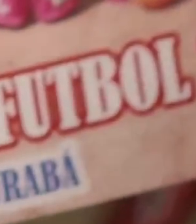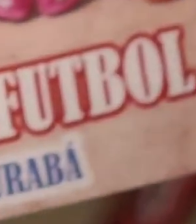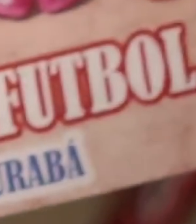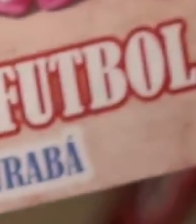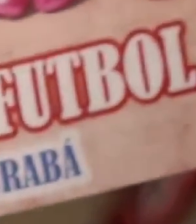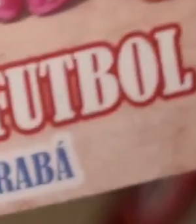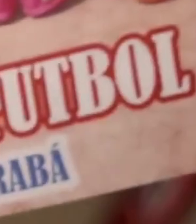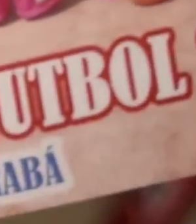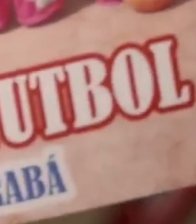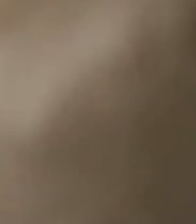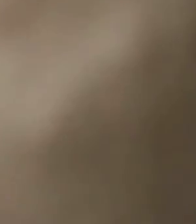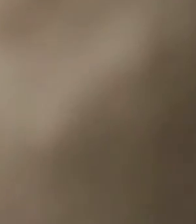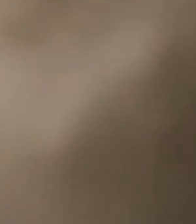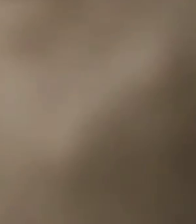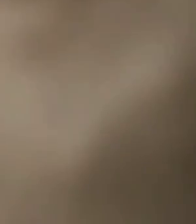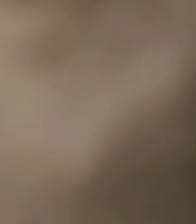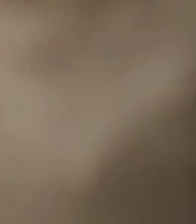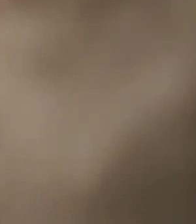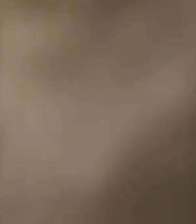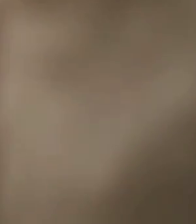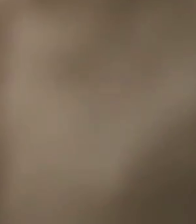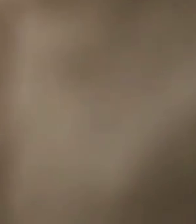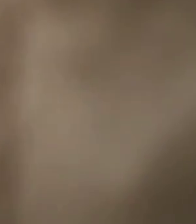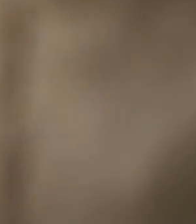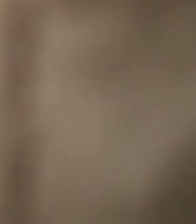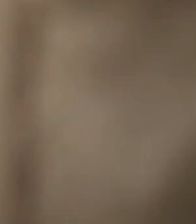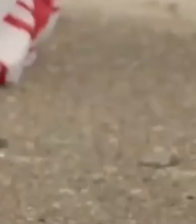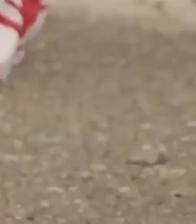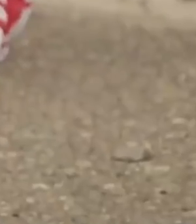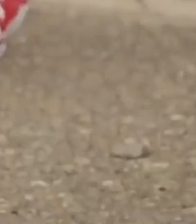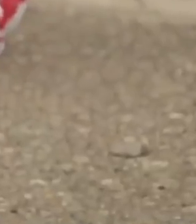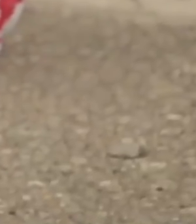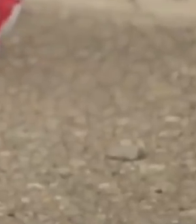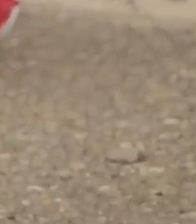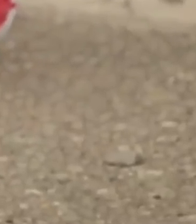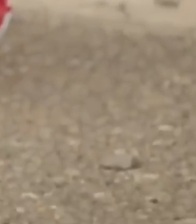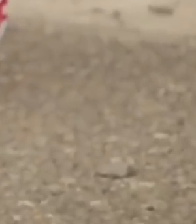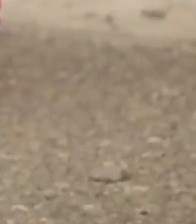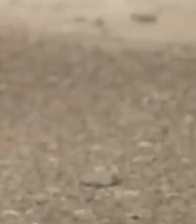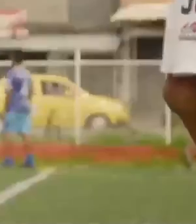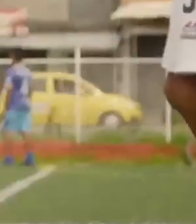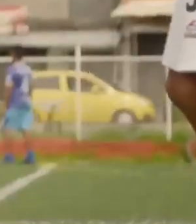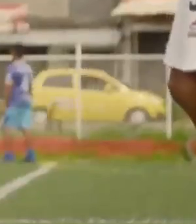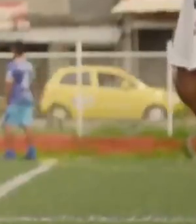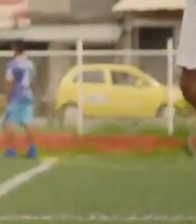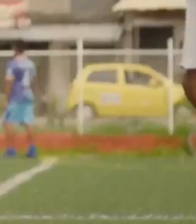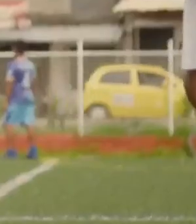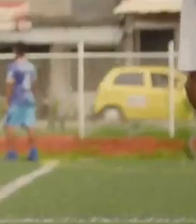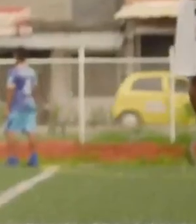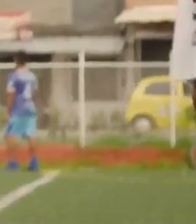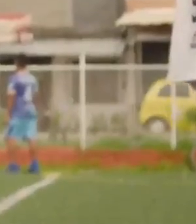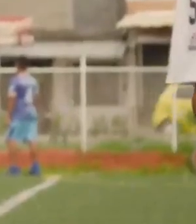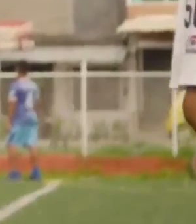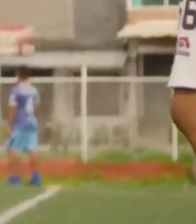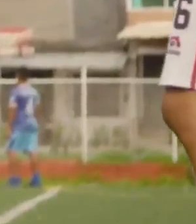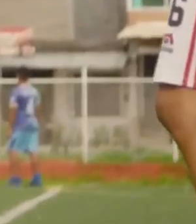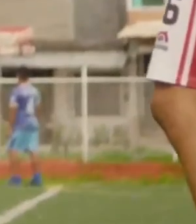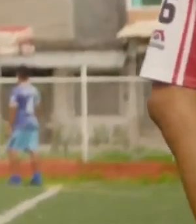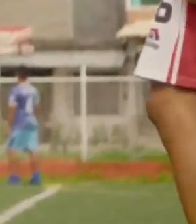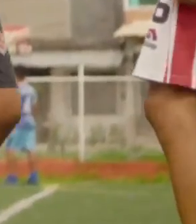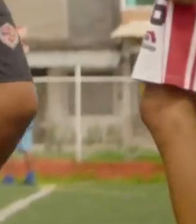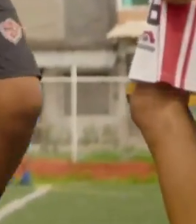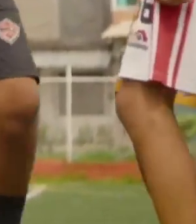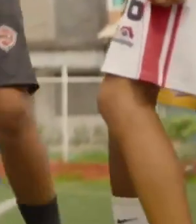me lo patrocinaba un capitán que se llamaba Álvarez y él me patrocinaba el equipo en